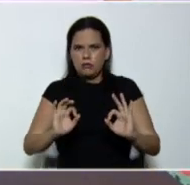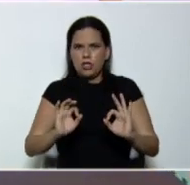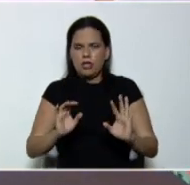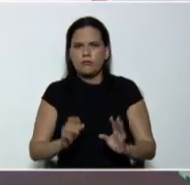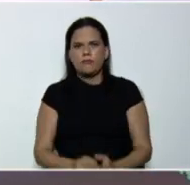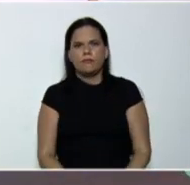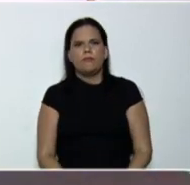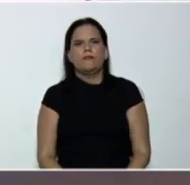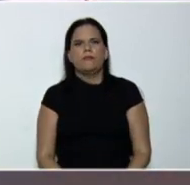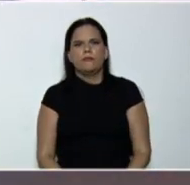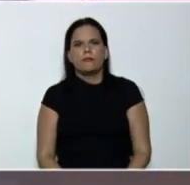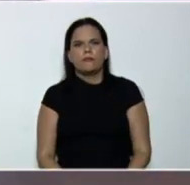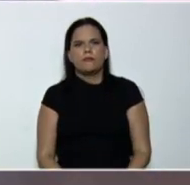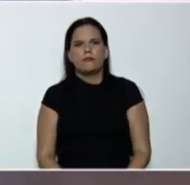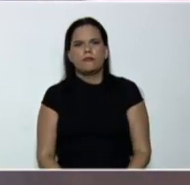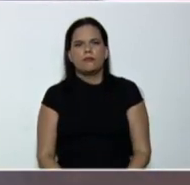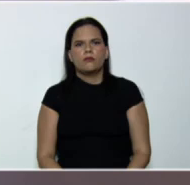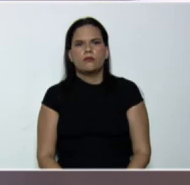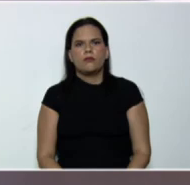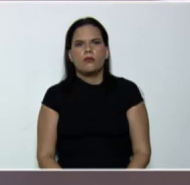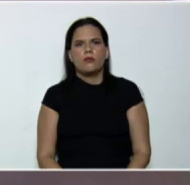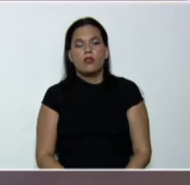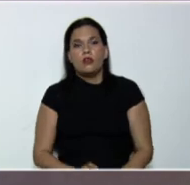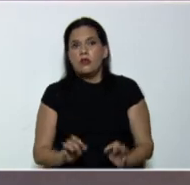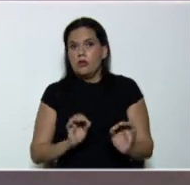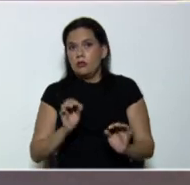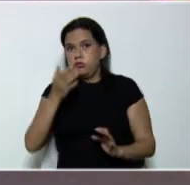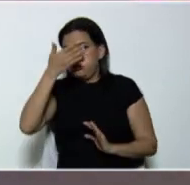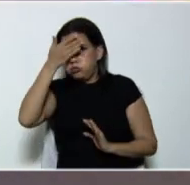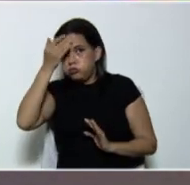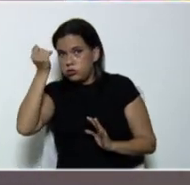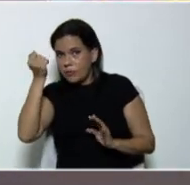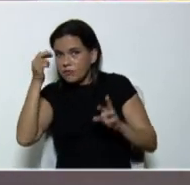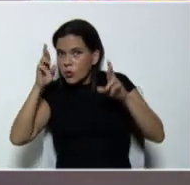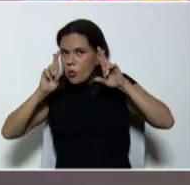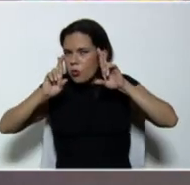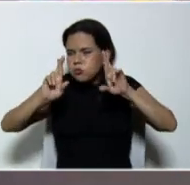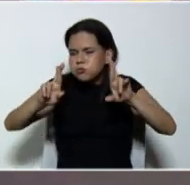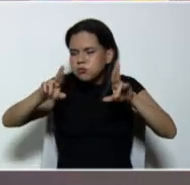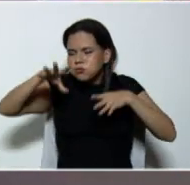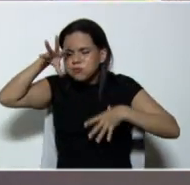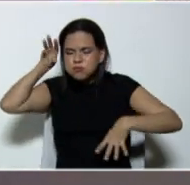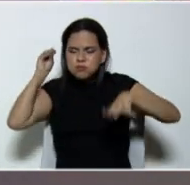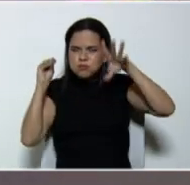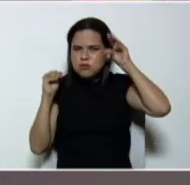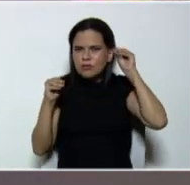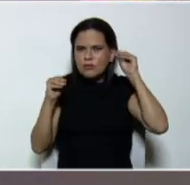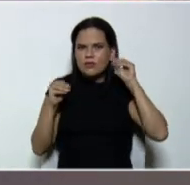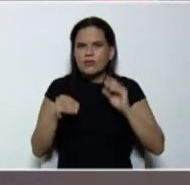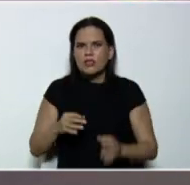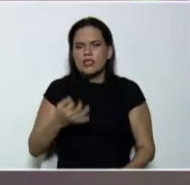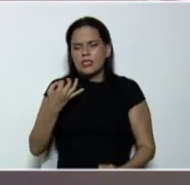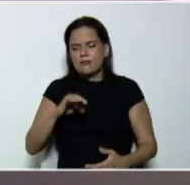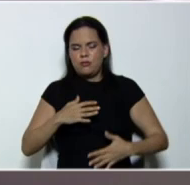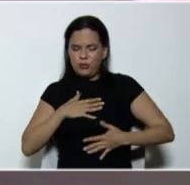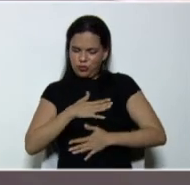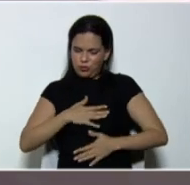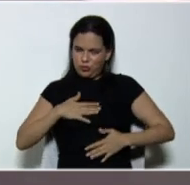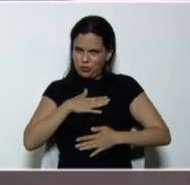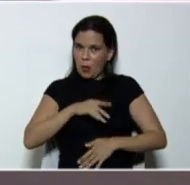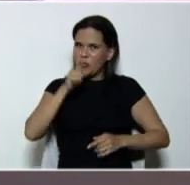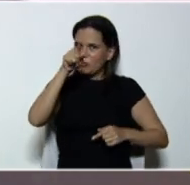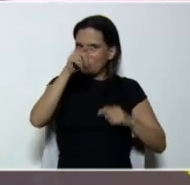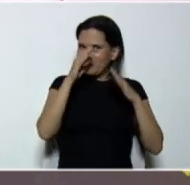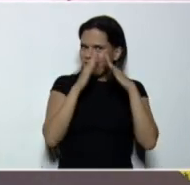la maestra Sarín Herrera. Sin olvidar jamás los recursos para el aprendizaje que tanto disfrutan ustedes allá